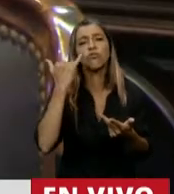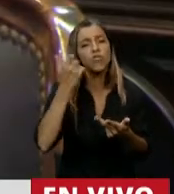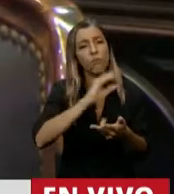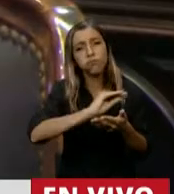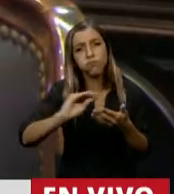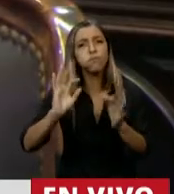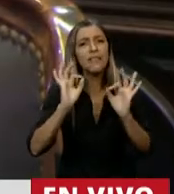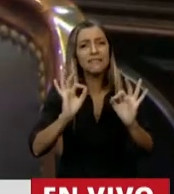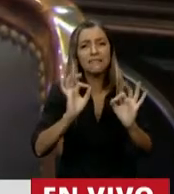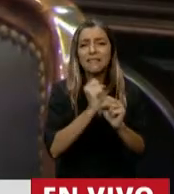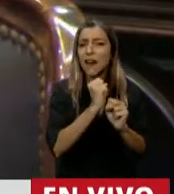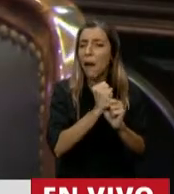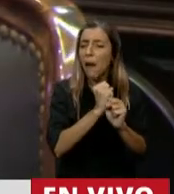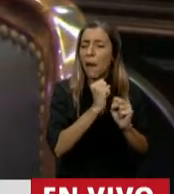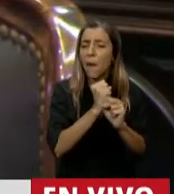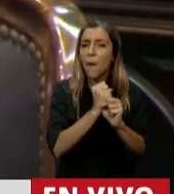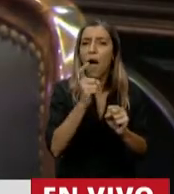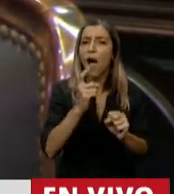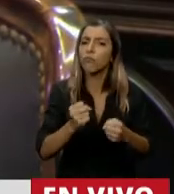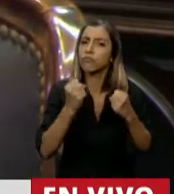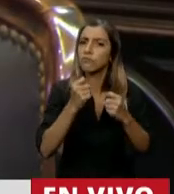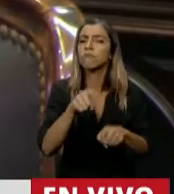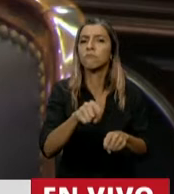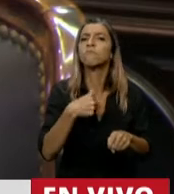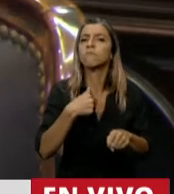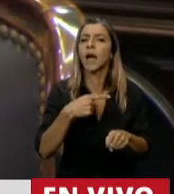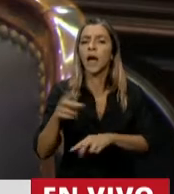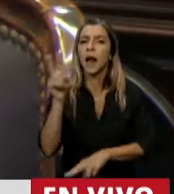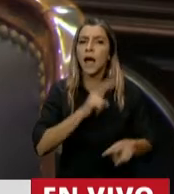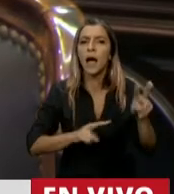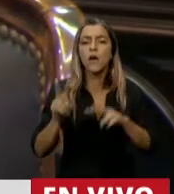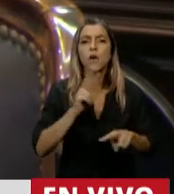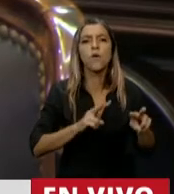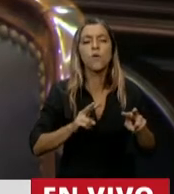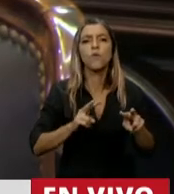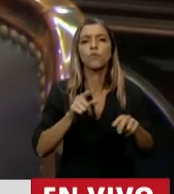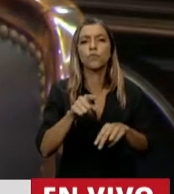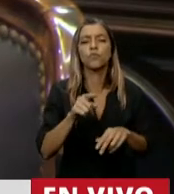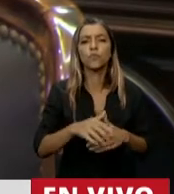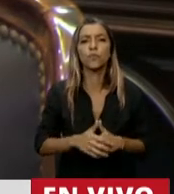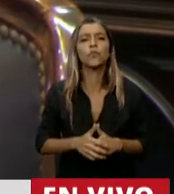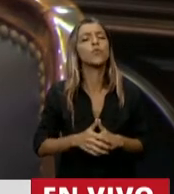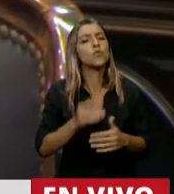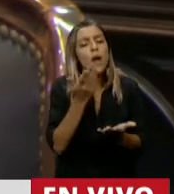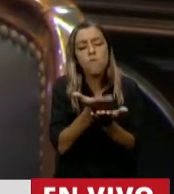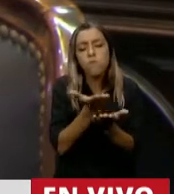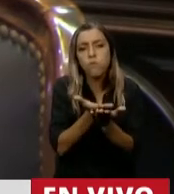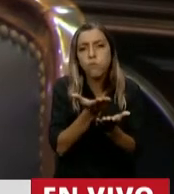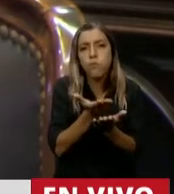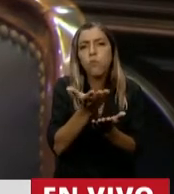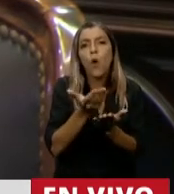tenido la valentía de poder llevar adelante la propuesta